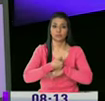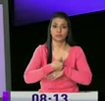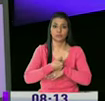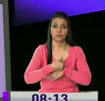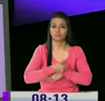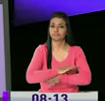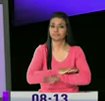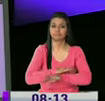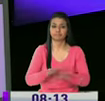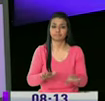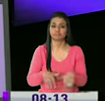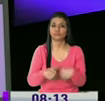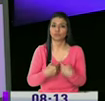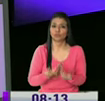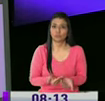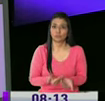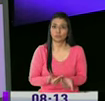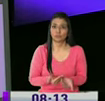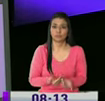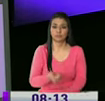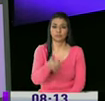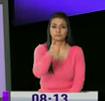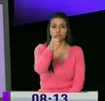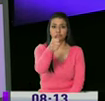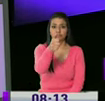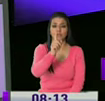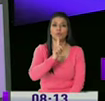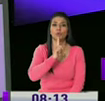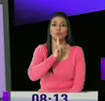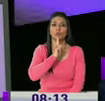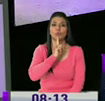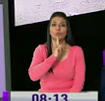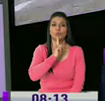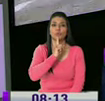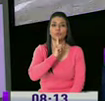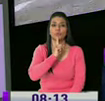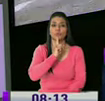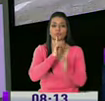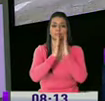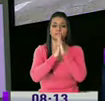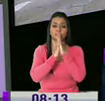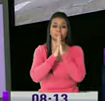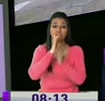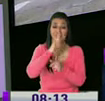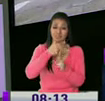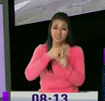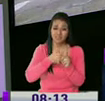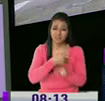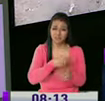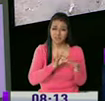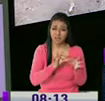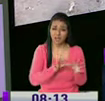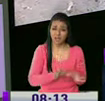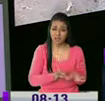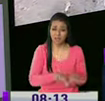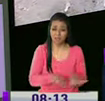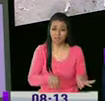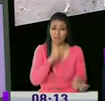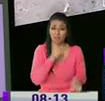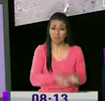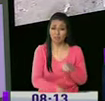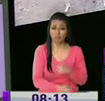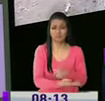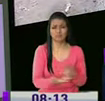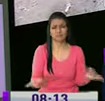se hace de la siguiente manera. Una velita en el santuario de Virgencita de Quinche. 3 meses para arreglar una fuga de agua.